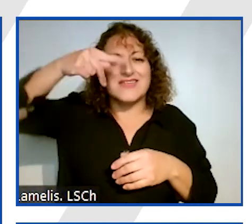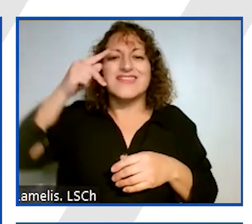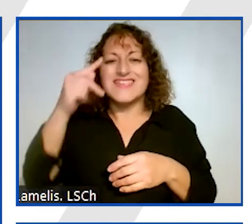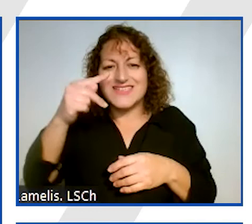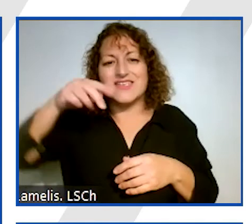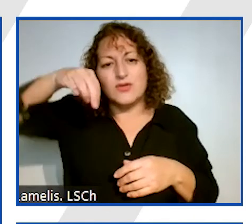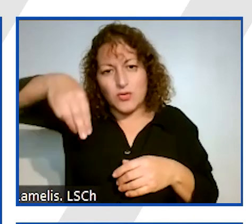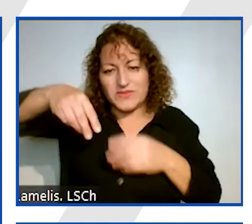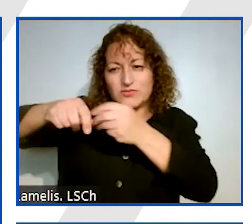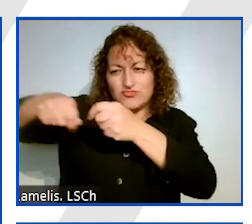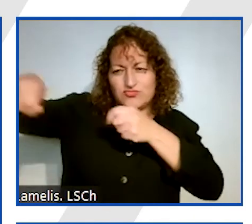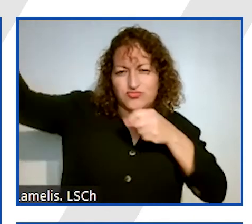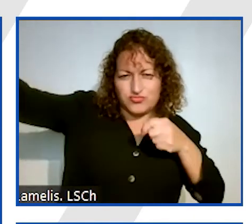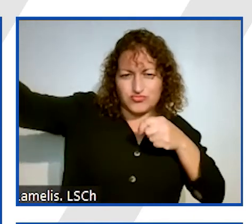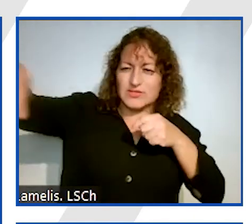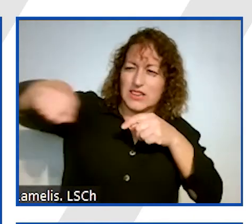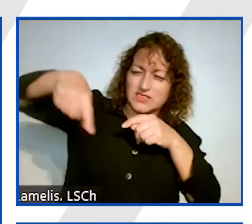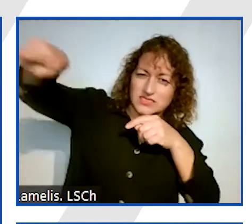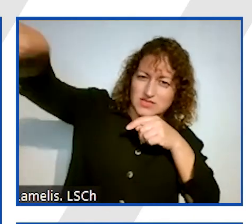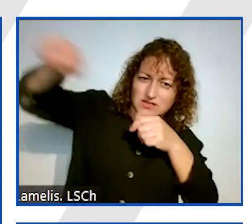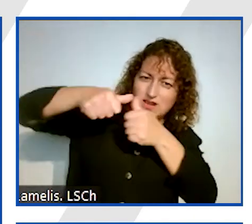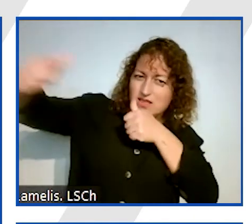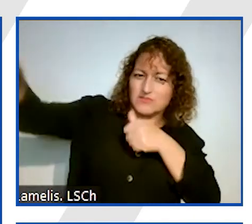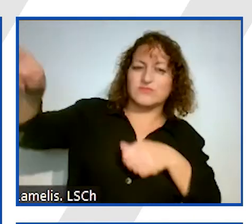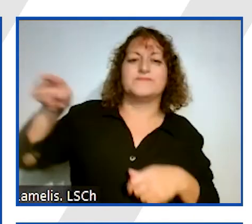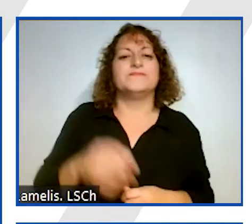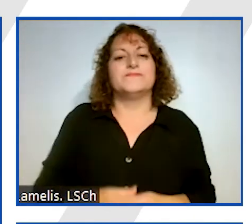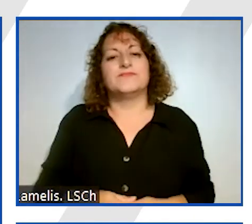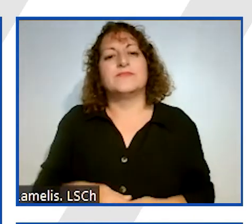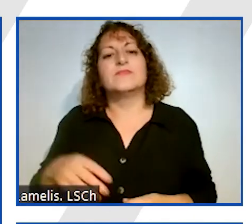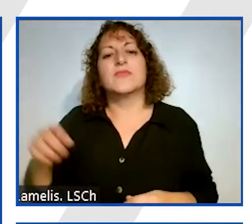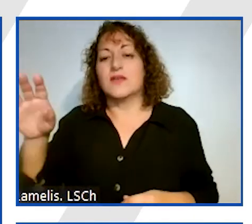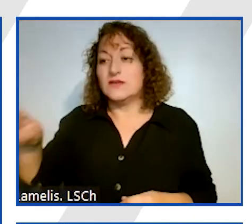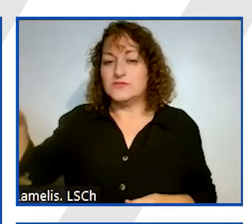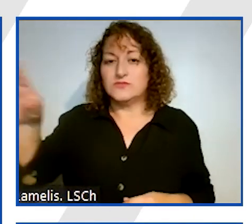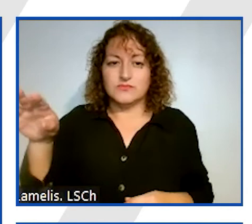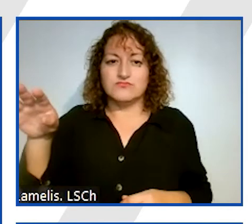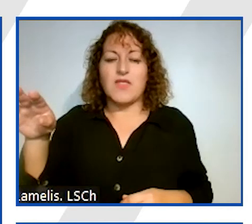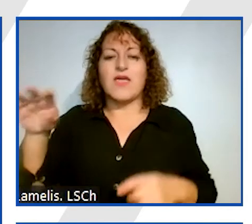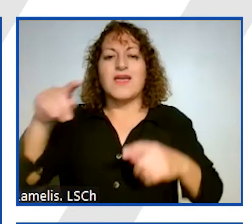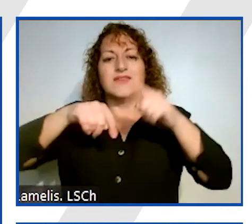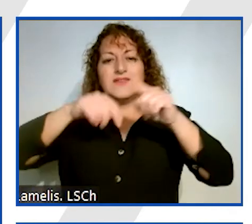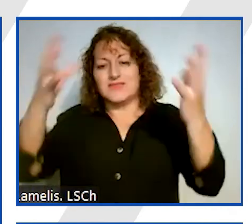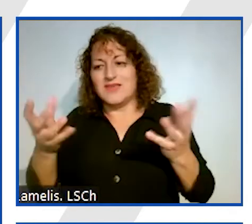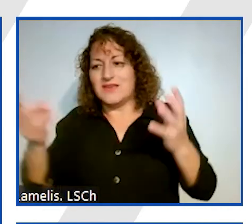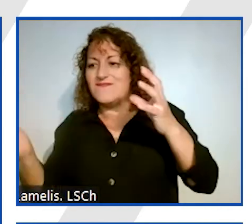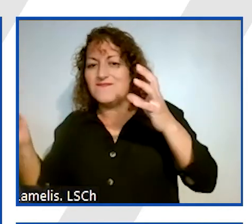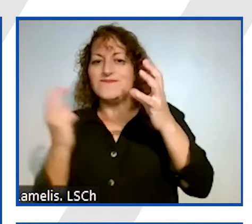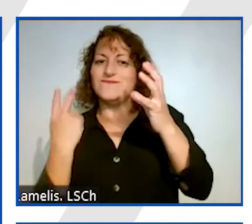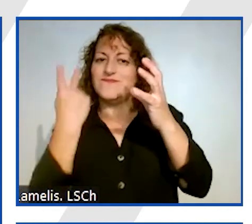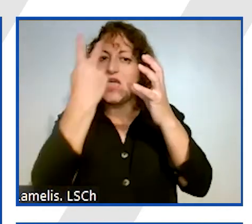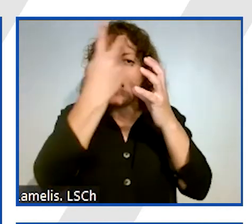alejados, llegan a gran tamaño y son por lo general migrantes a nivel mundial. Eso tiene una